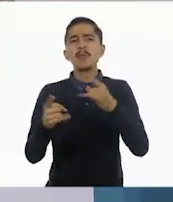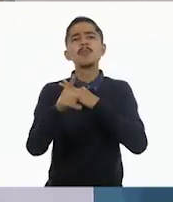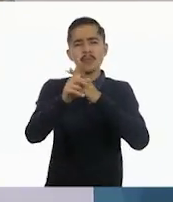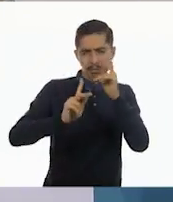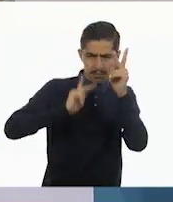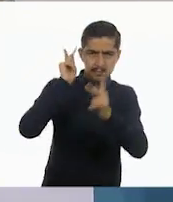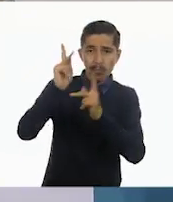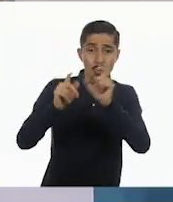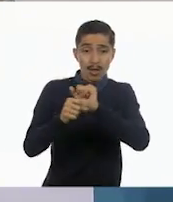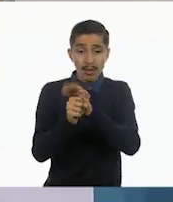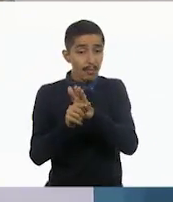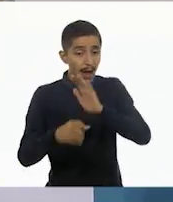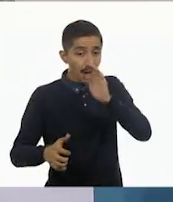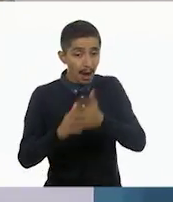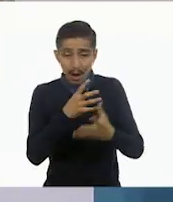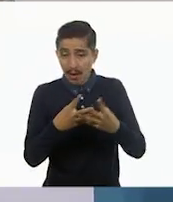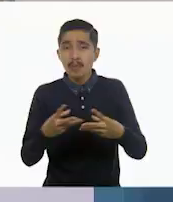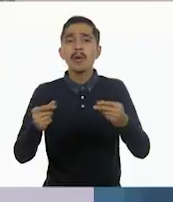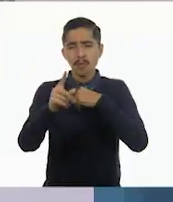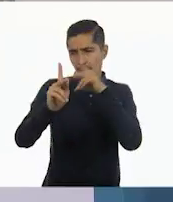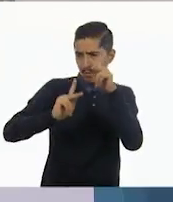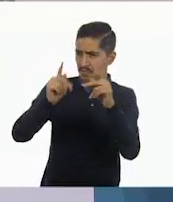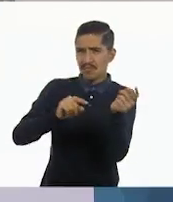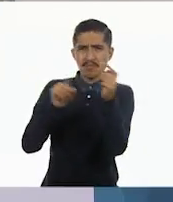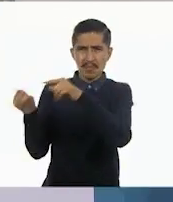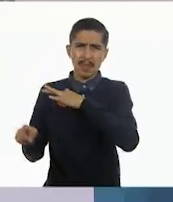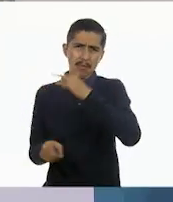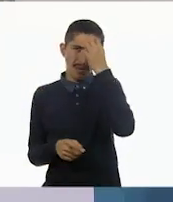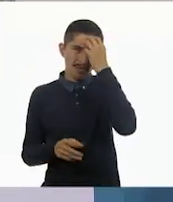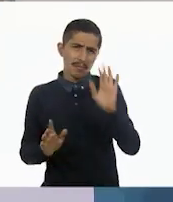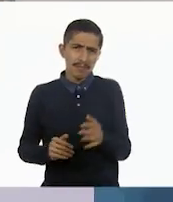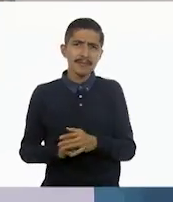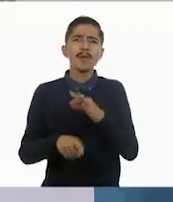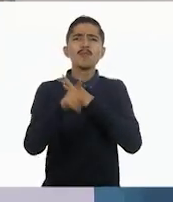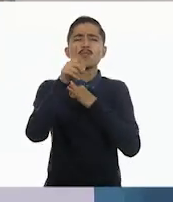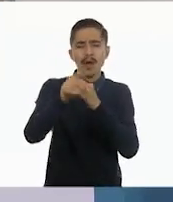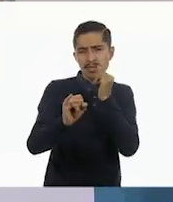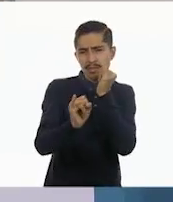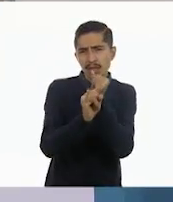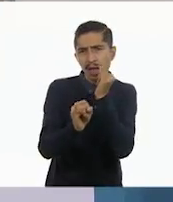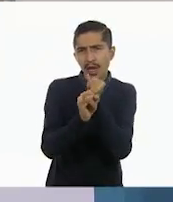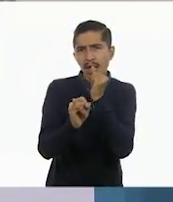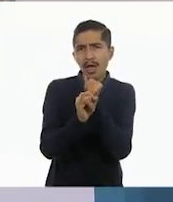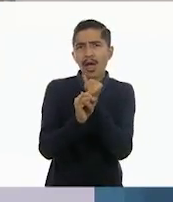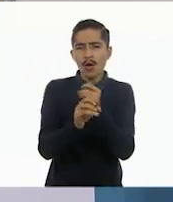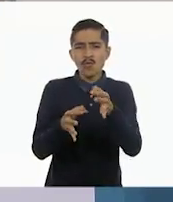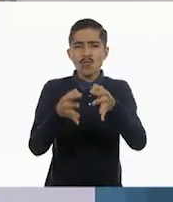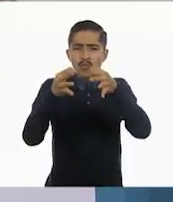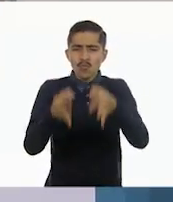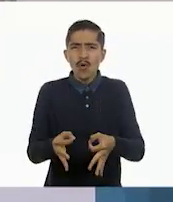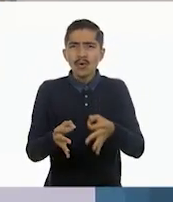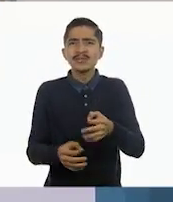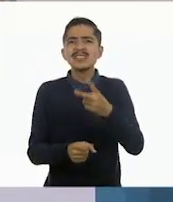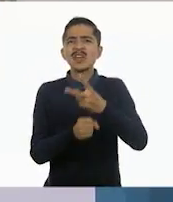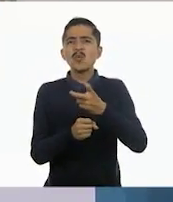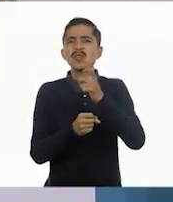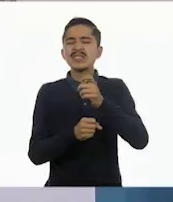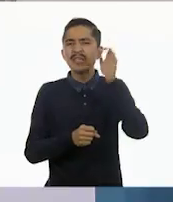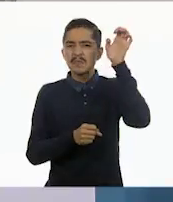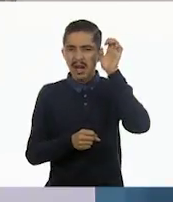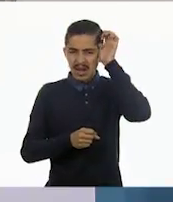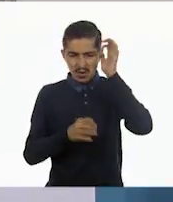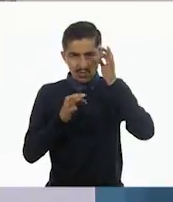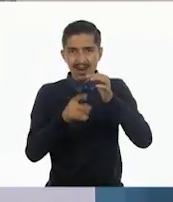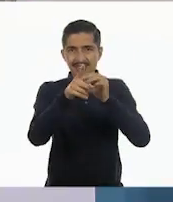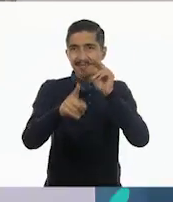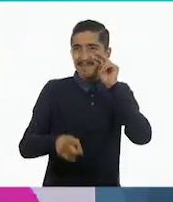termine el confinamiento. Por ahora, podrían hacer una visita virtual para ver algunas de las piezas originales del Segundo Imperio, como las que